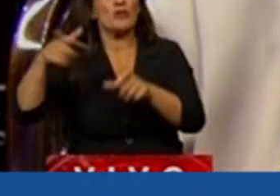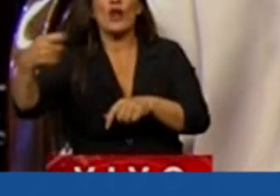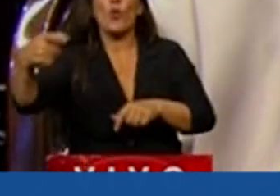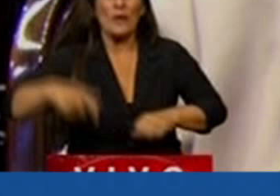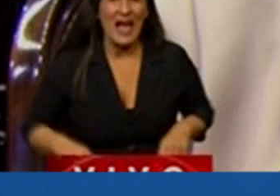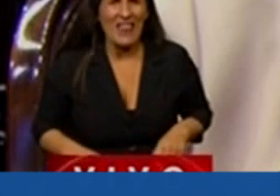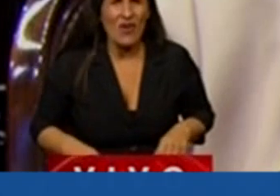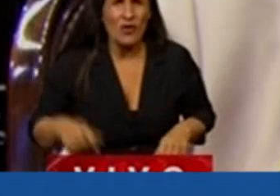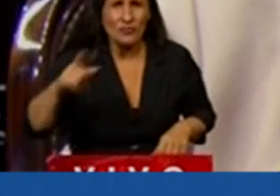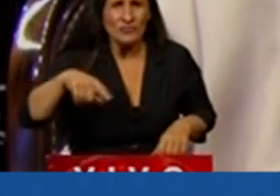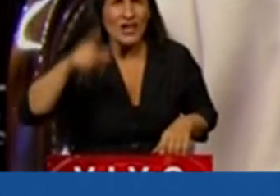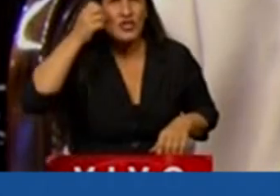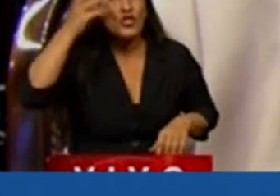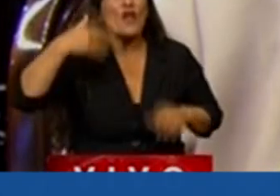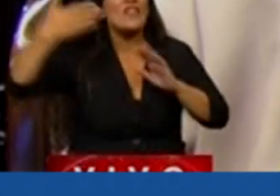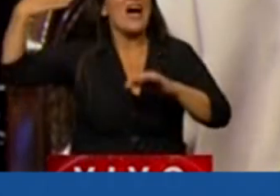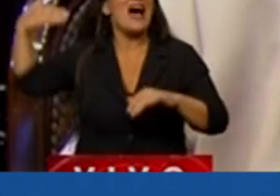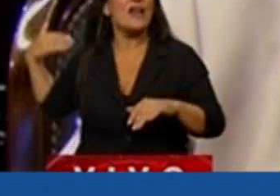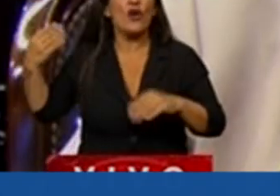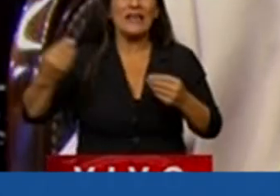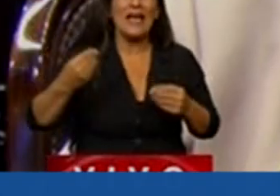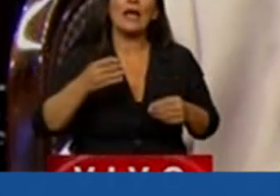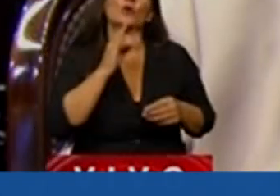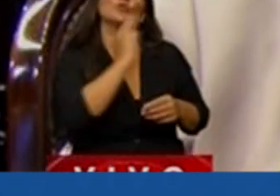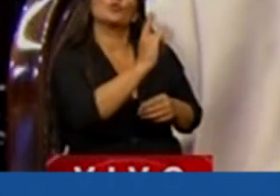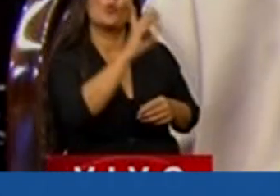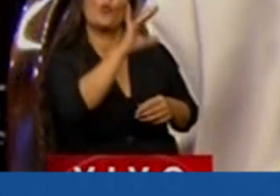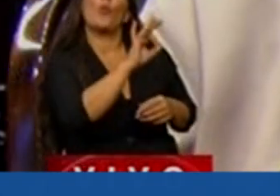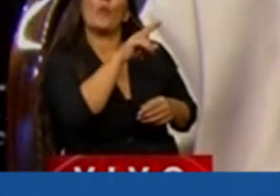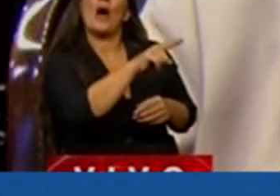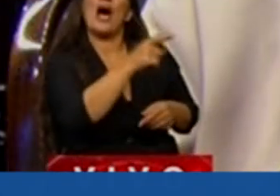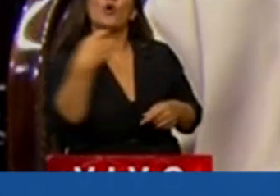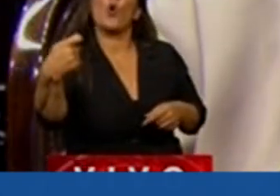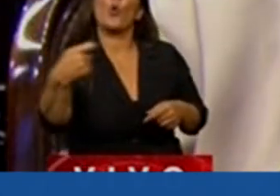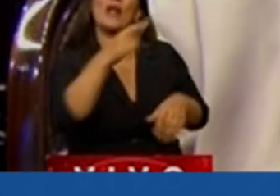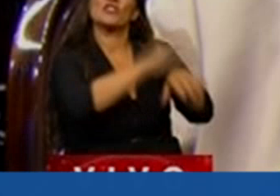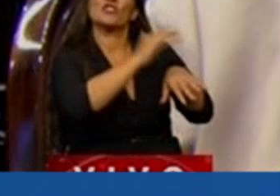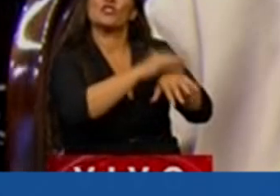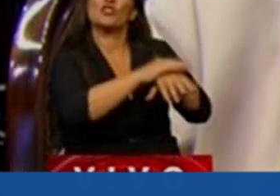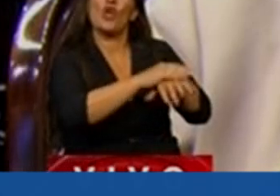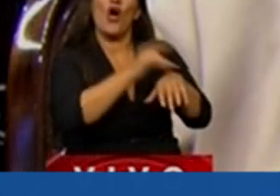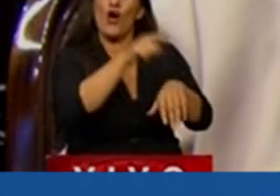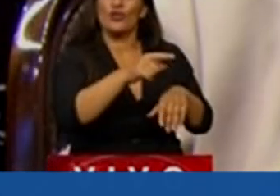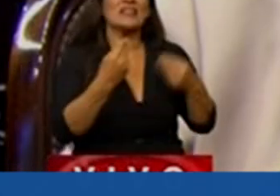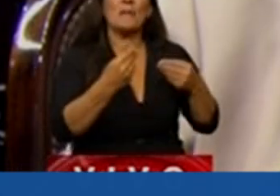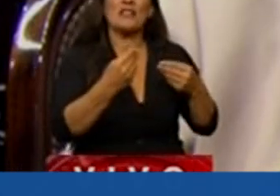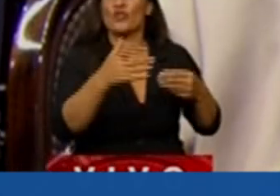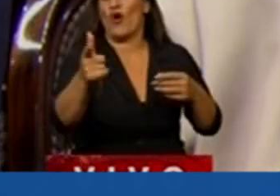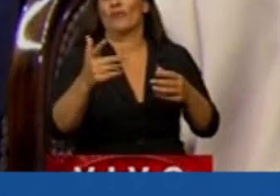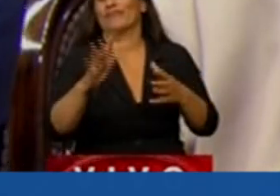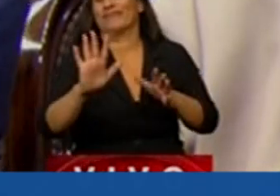fue ese proceso, donde le entregamos a los bancos la administración de los fondos de jubilaciones y de pensiones. Quebraron el